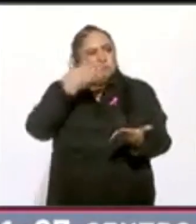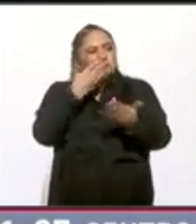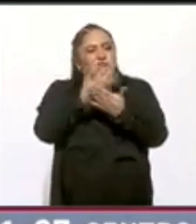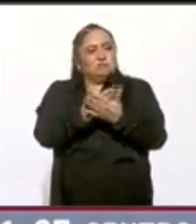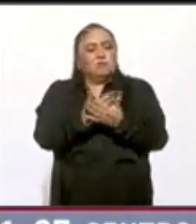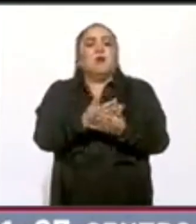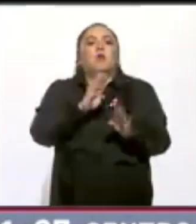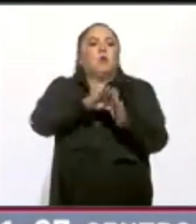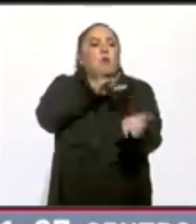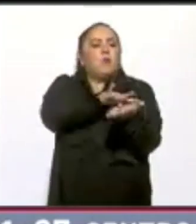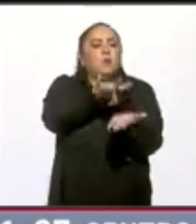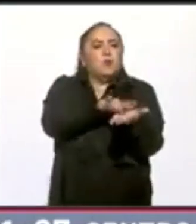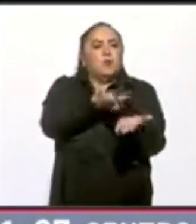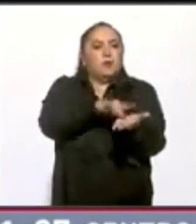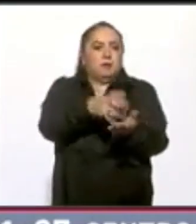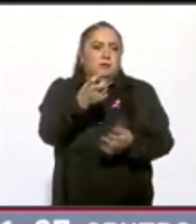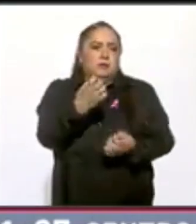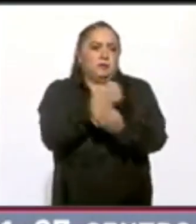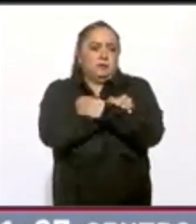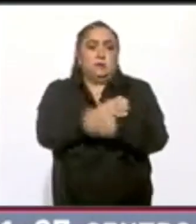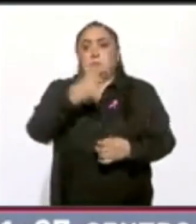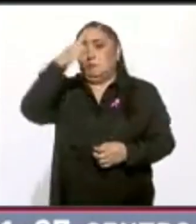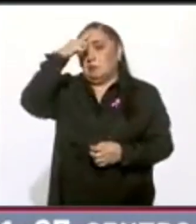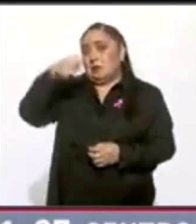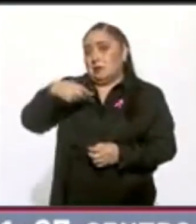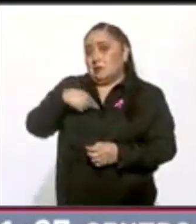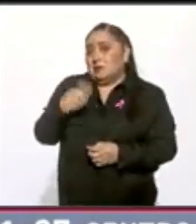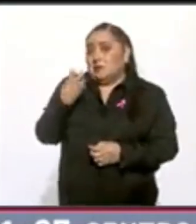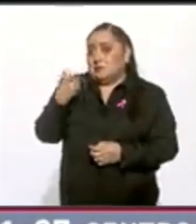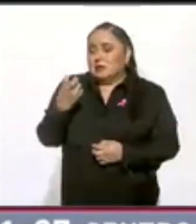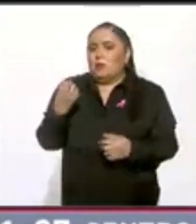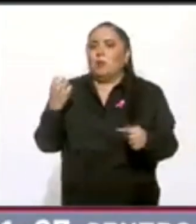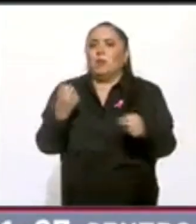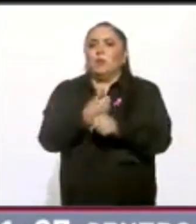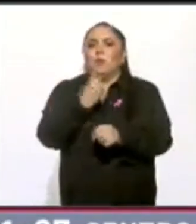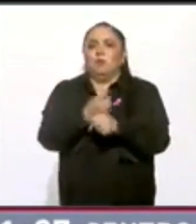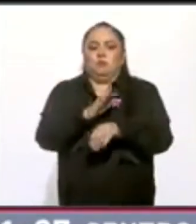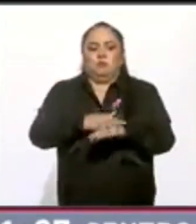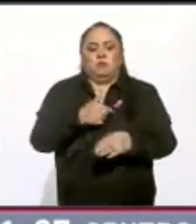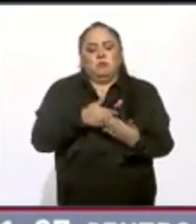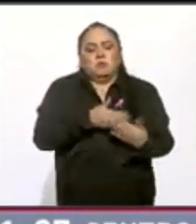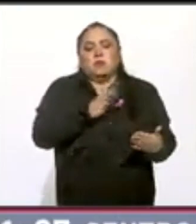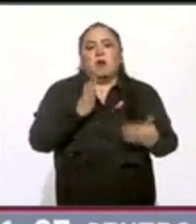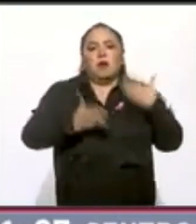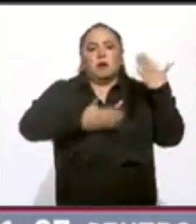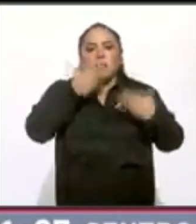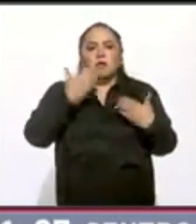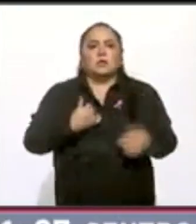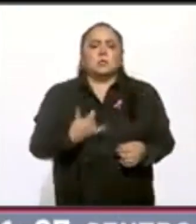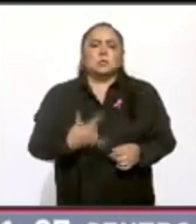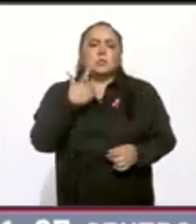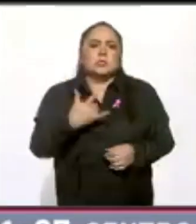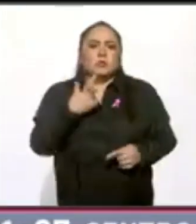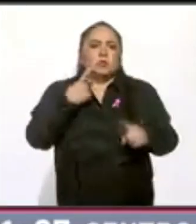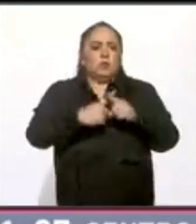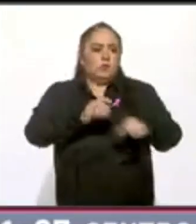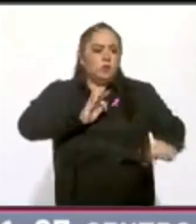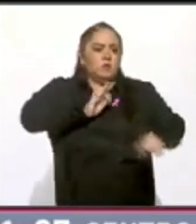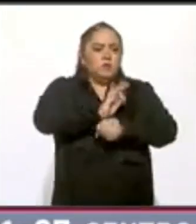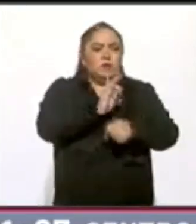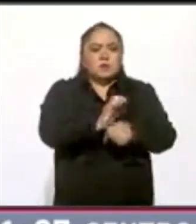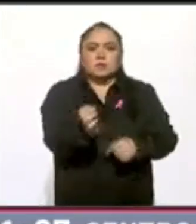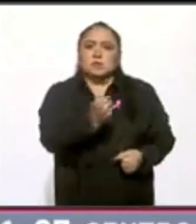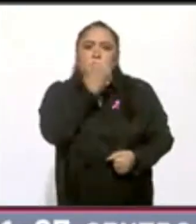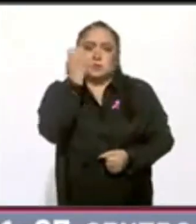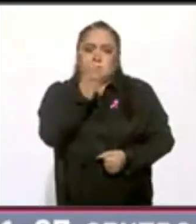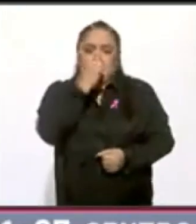la educación. Para mí, pues el haber tenido la oportunidad de estudiar y al mismo tiempo el haber luchado por la defensa de la educación